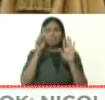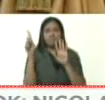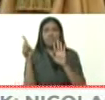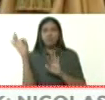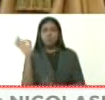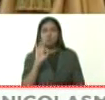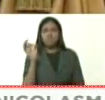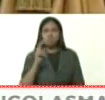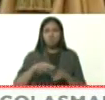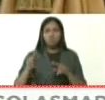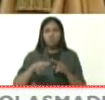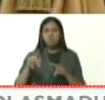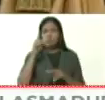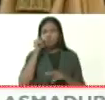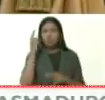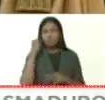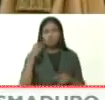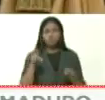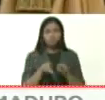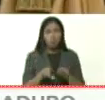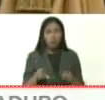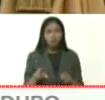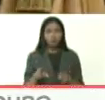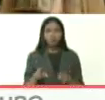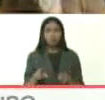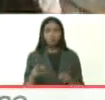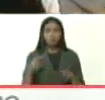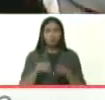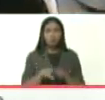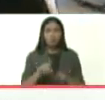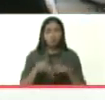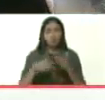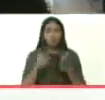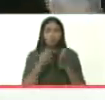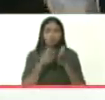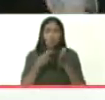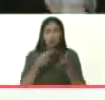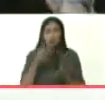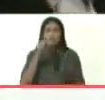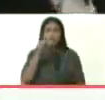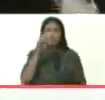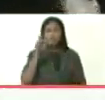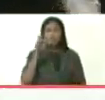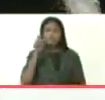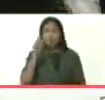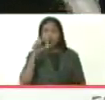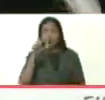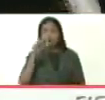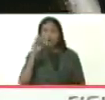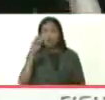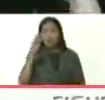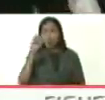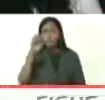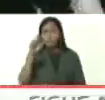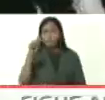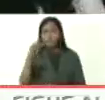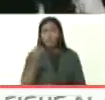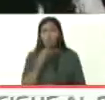96% de los niños y de las niñas en edad de ser vacunados contra la poliomielitis. Buenas